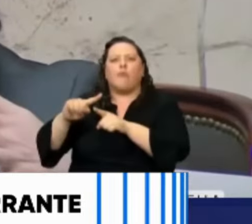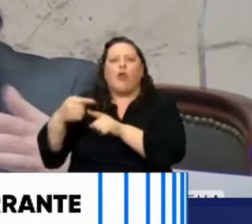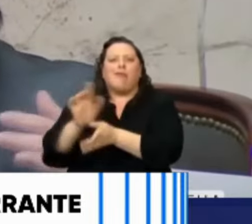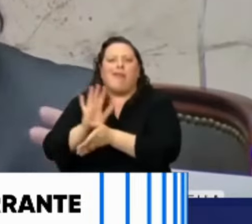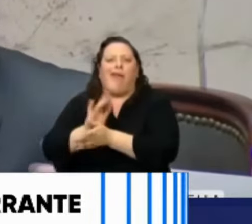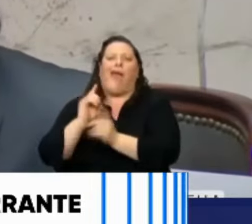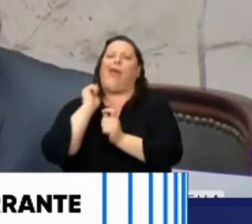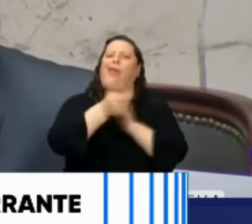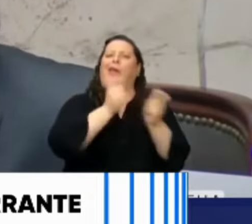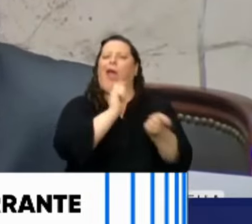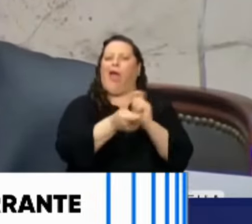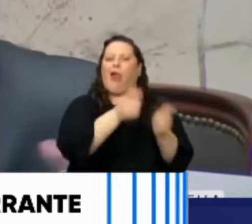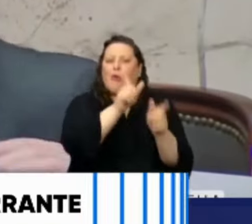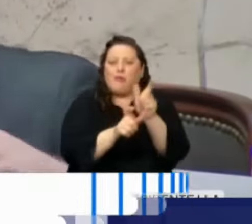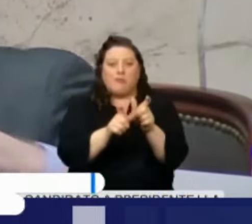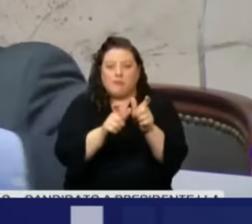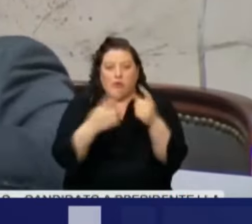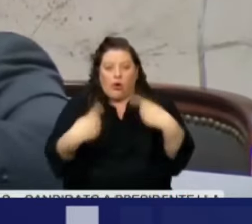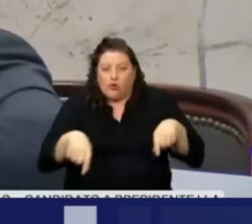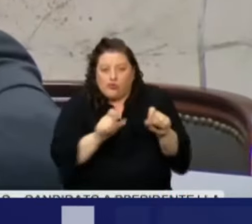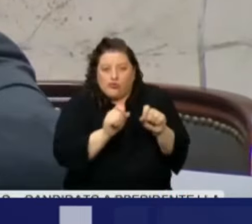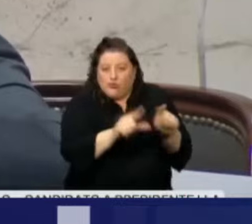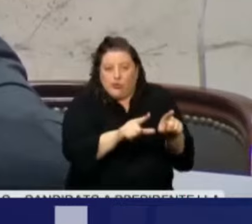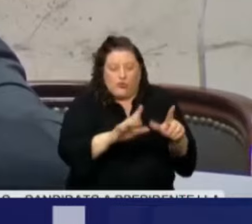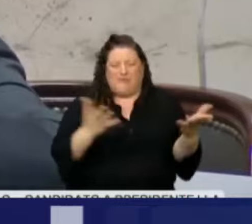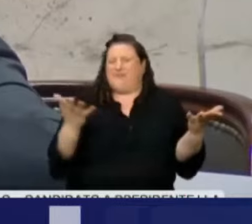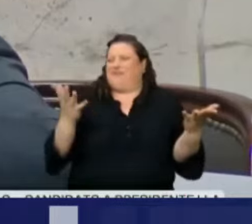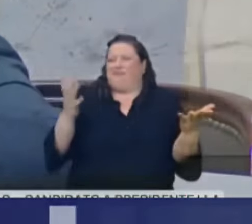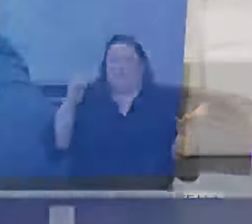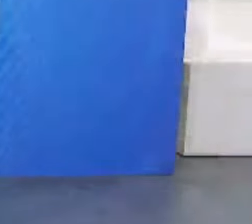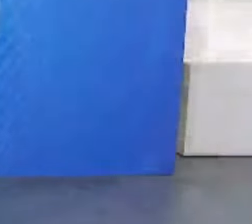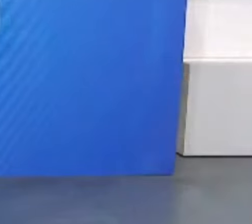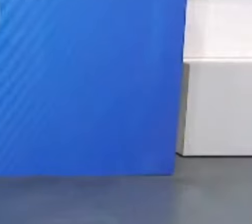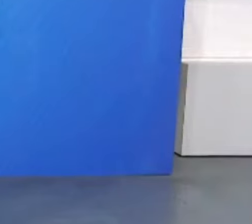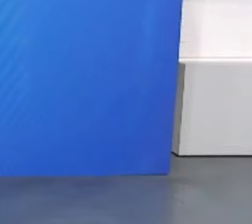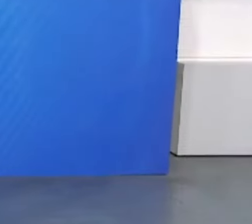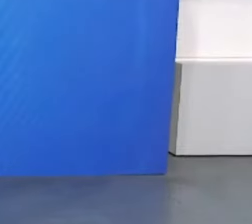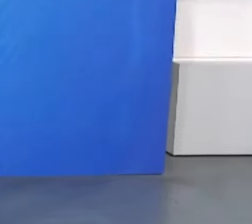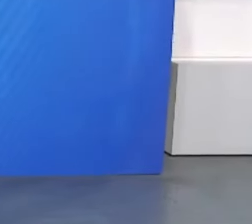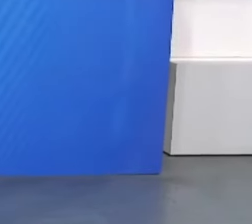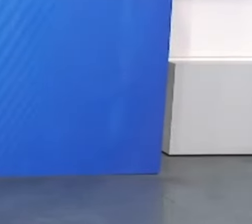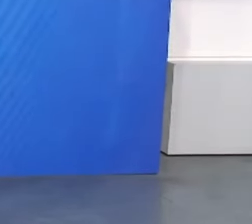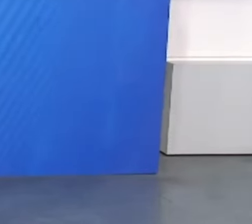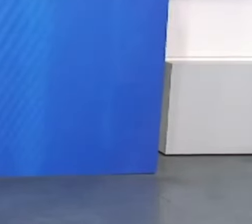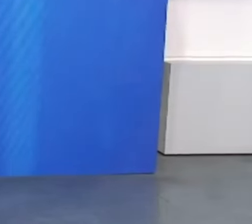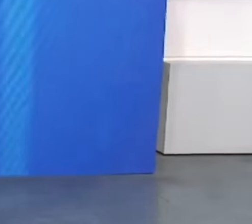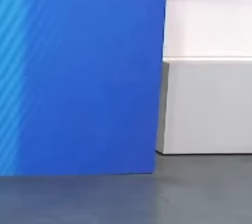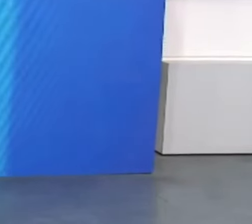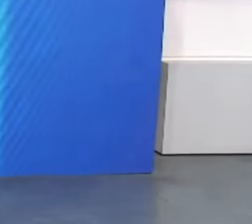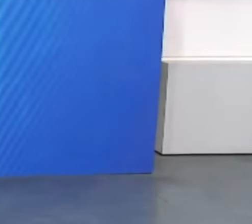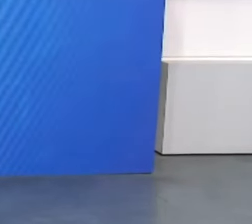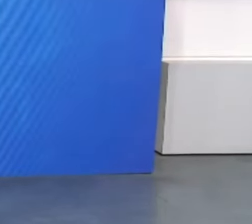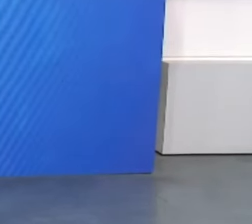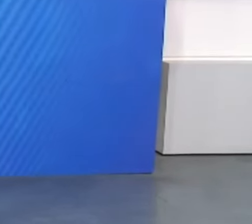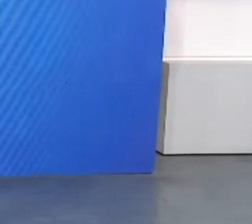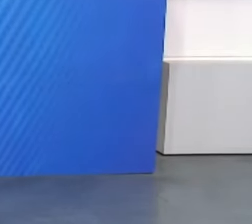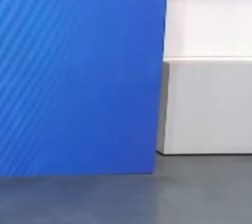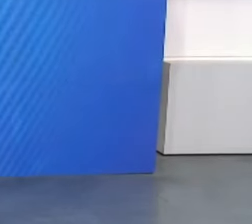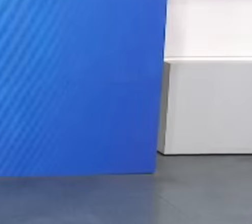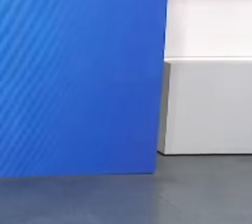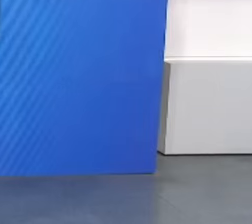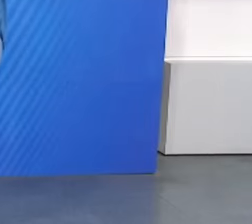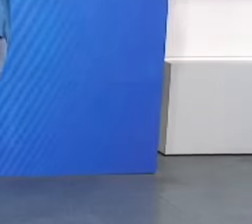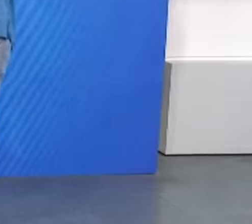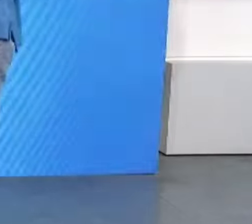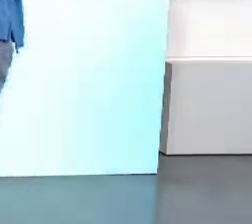a la gente lo que dé, lo cual es una verdadera locura. Bueno, ¿qué dice el gobierno hoy de esto? Claro. Parece otro presidente. Sí, totalmente.